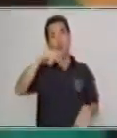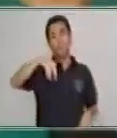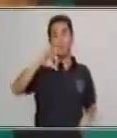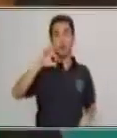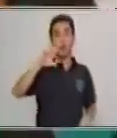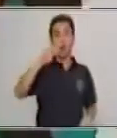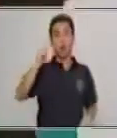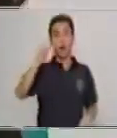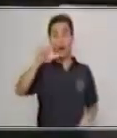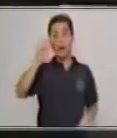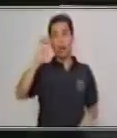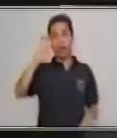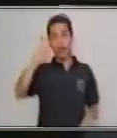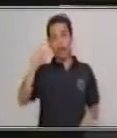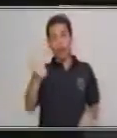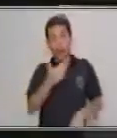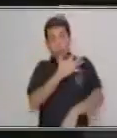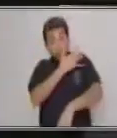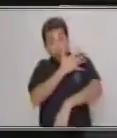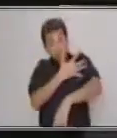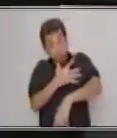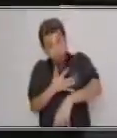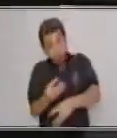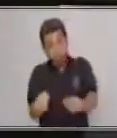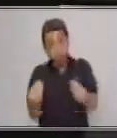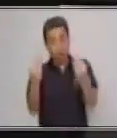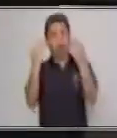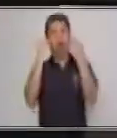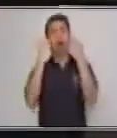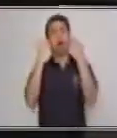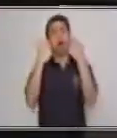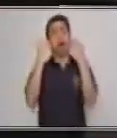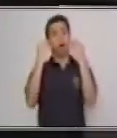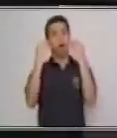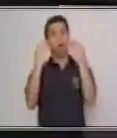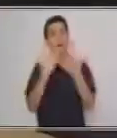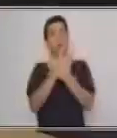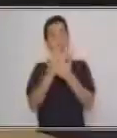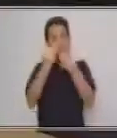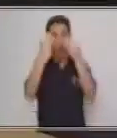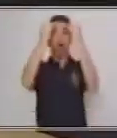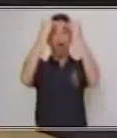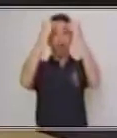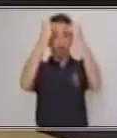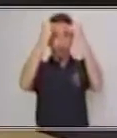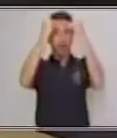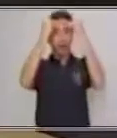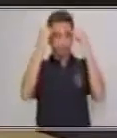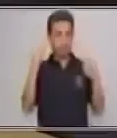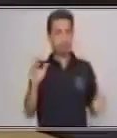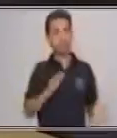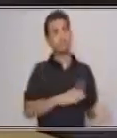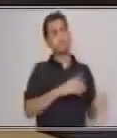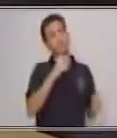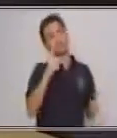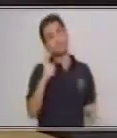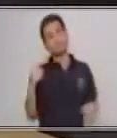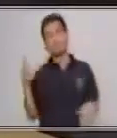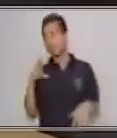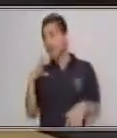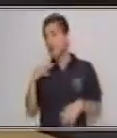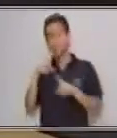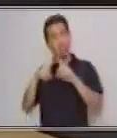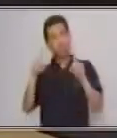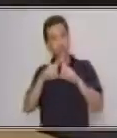enseñanza. Tenemos como por ejemplo la historia de el conejo y la tortuga. También